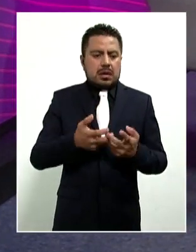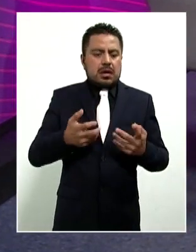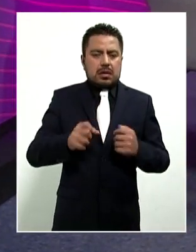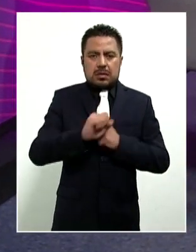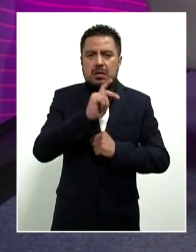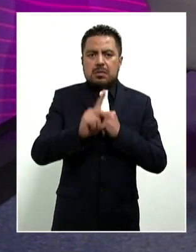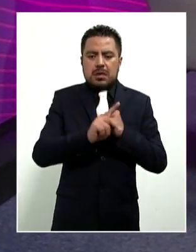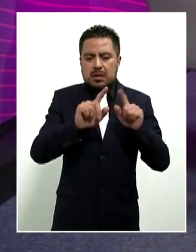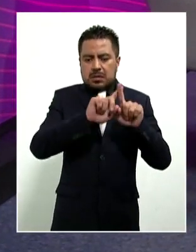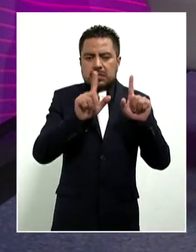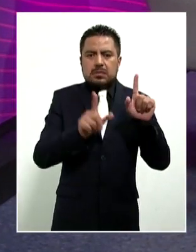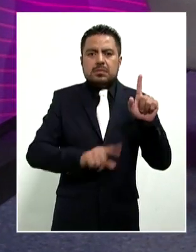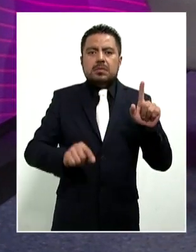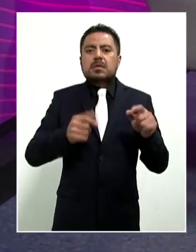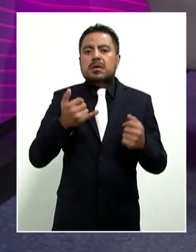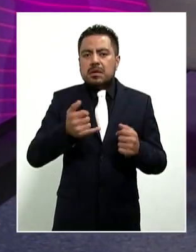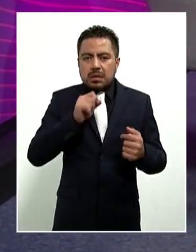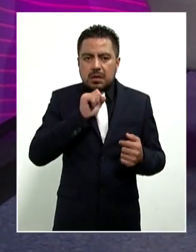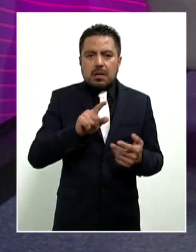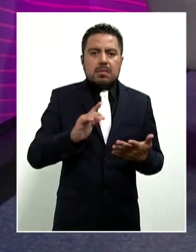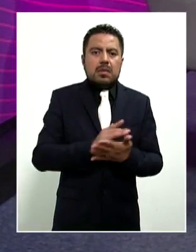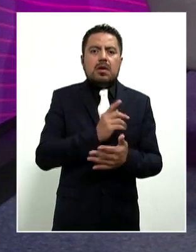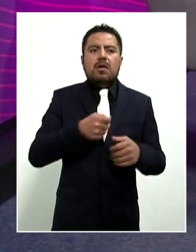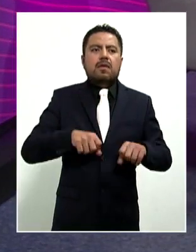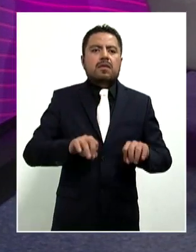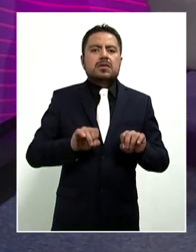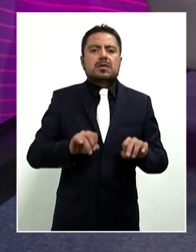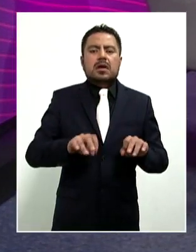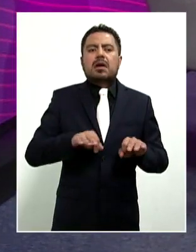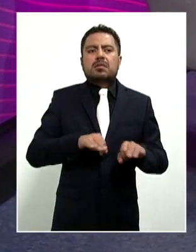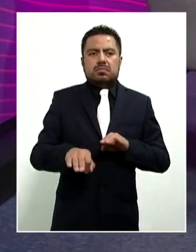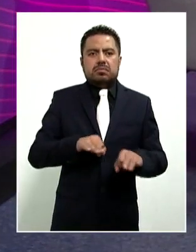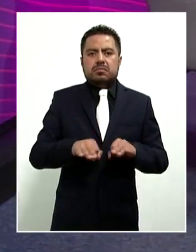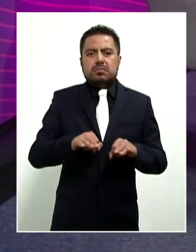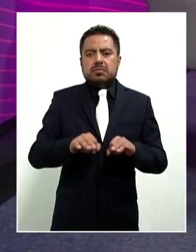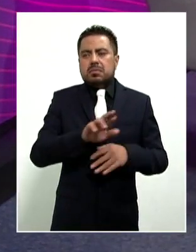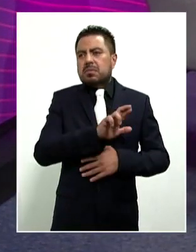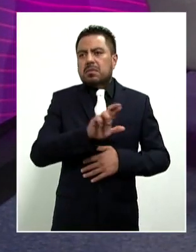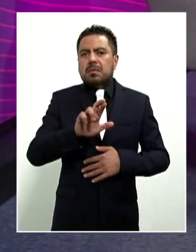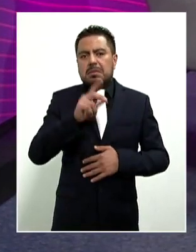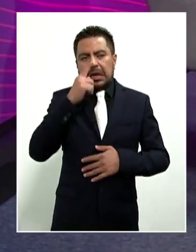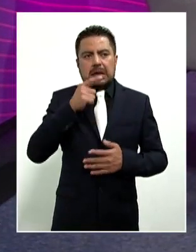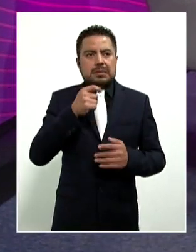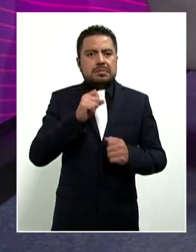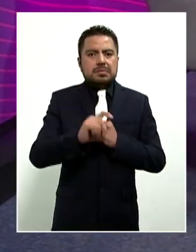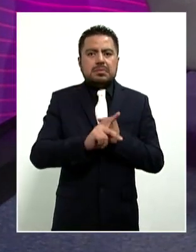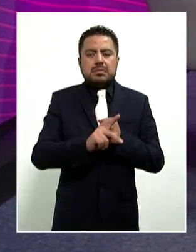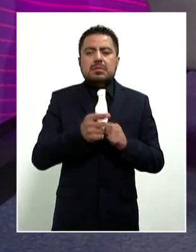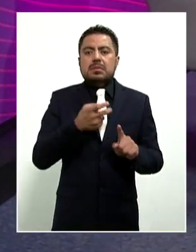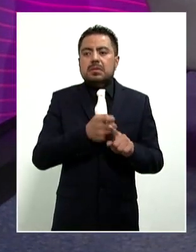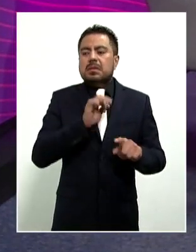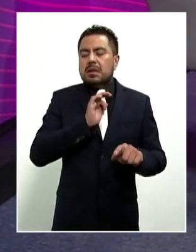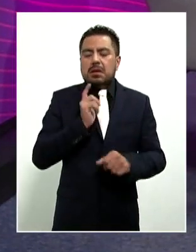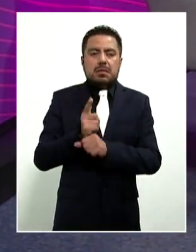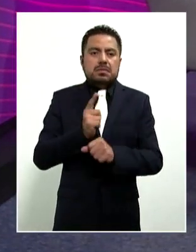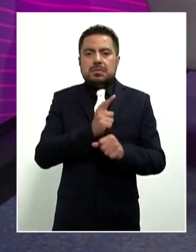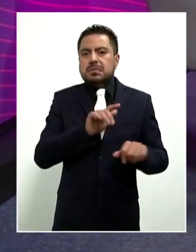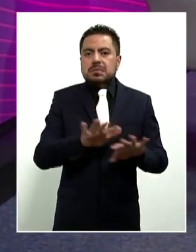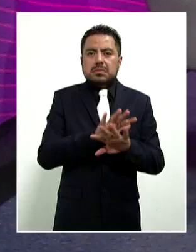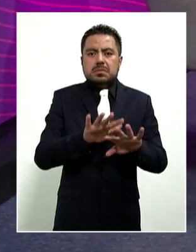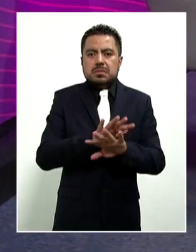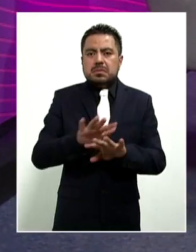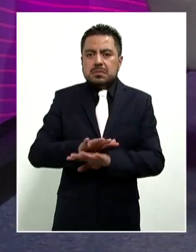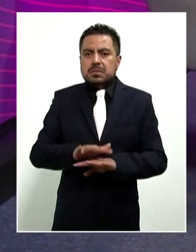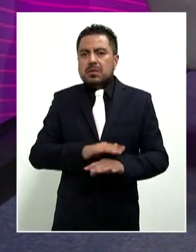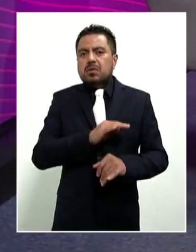mexicano, y también las opciones de empleo que existen en este país. Esos son los cambios que hemos visto